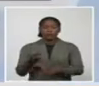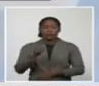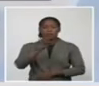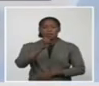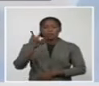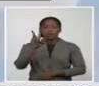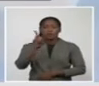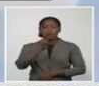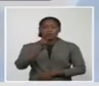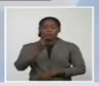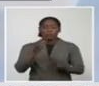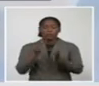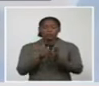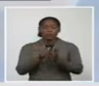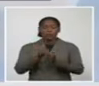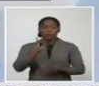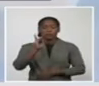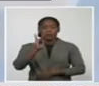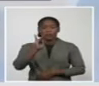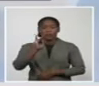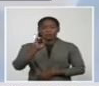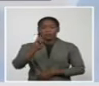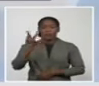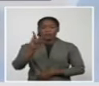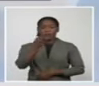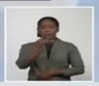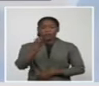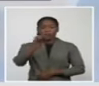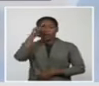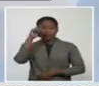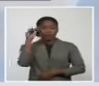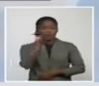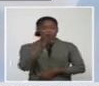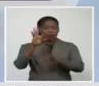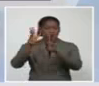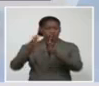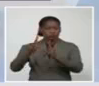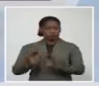22.792 pacientes ingresados, de ellos